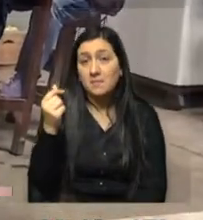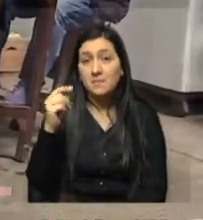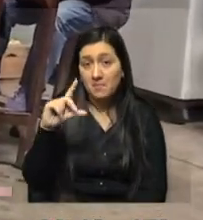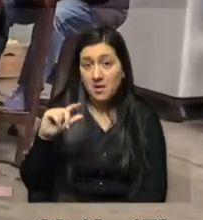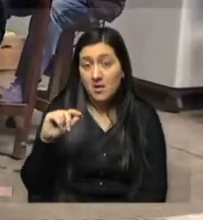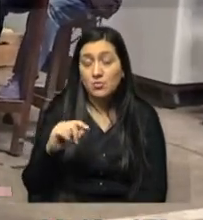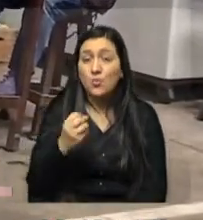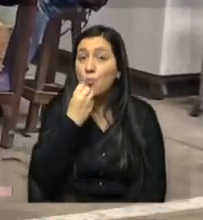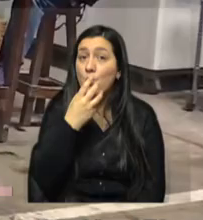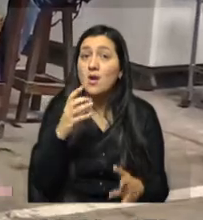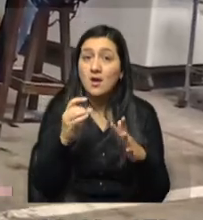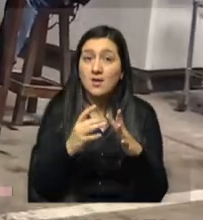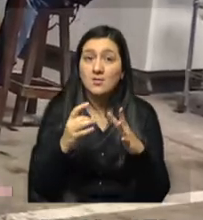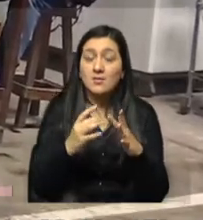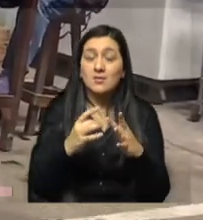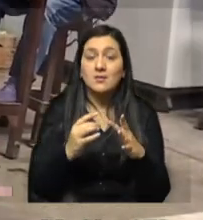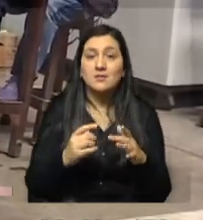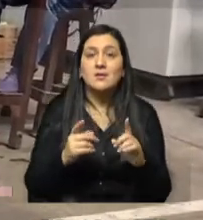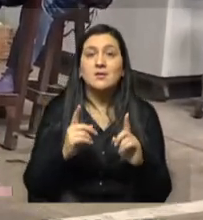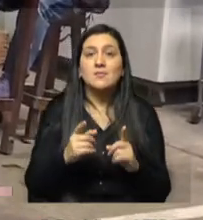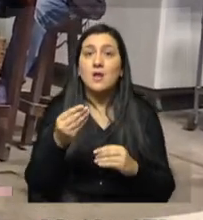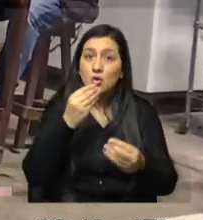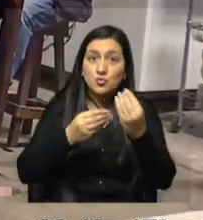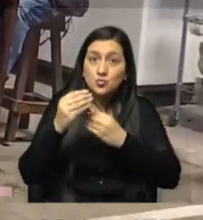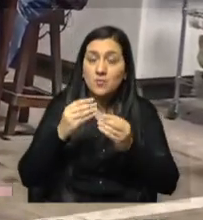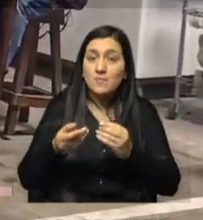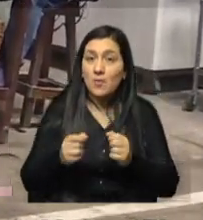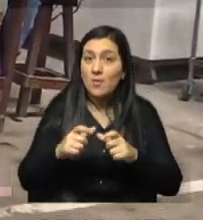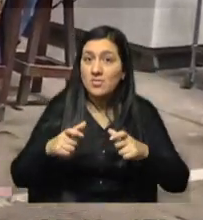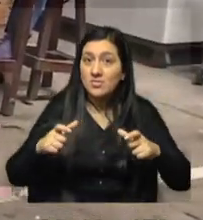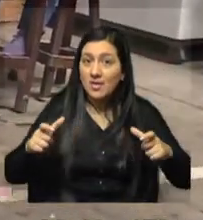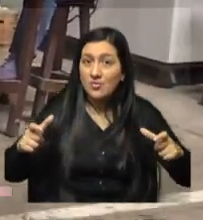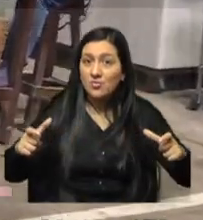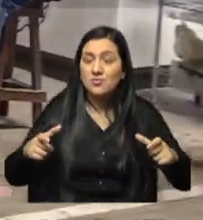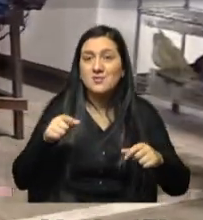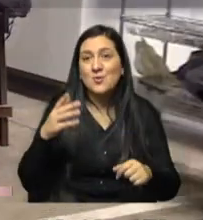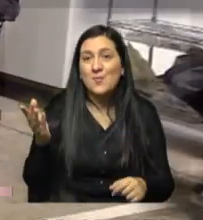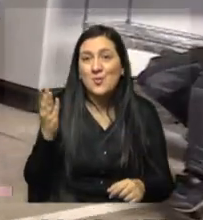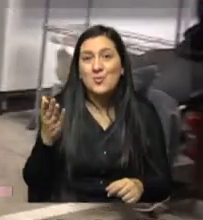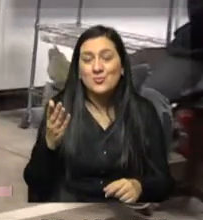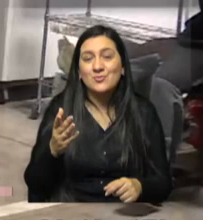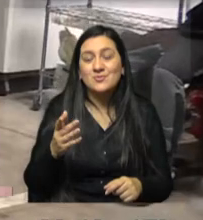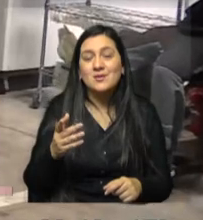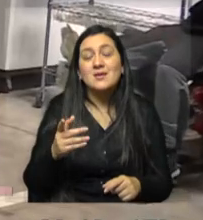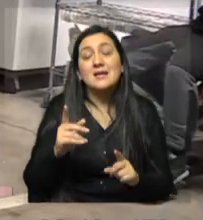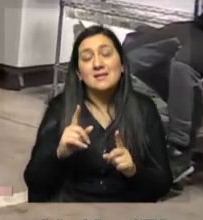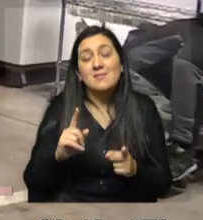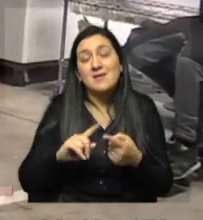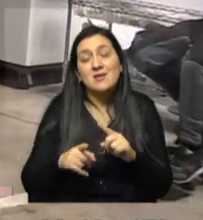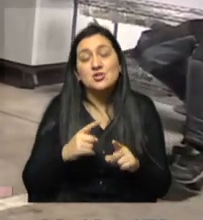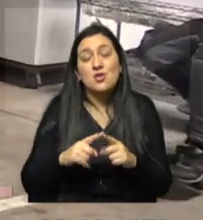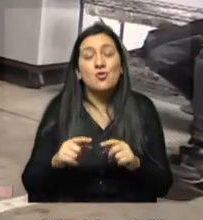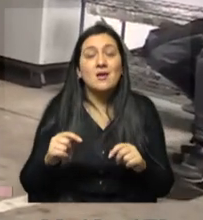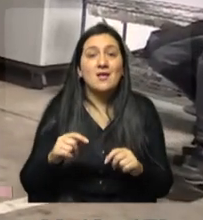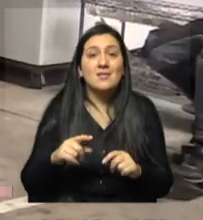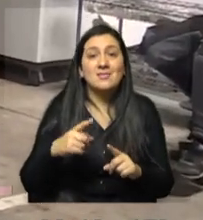están en buena calidad. También el consumo viene en aumento. Son de esos productos también que están muy asociados a la temperatura. Cuando la temperatura es más